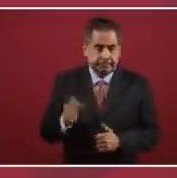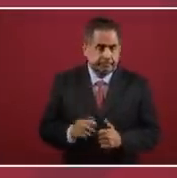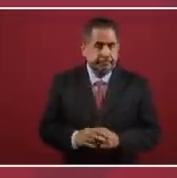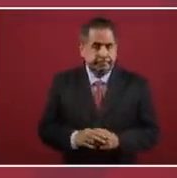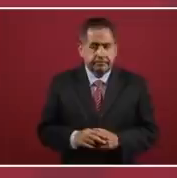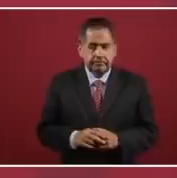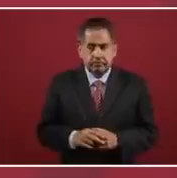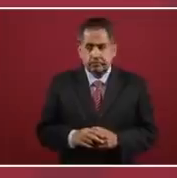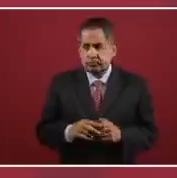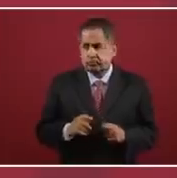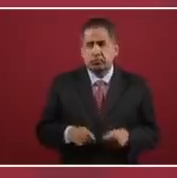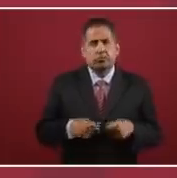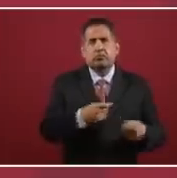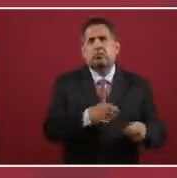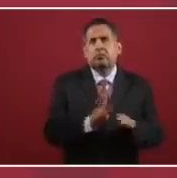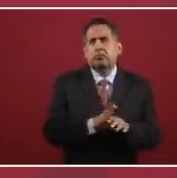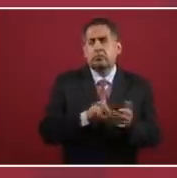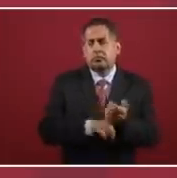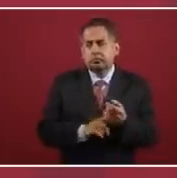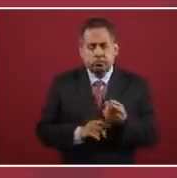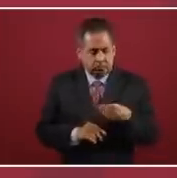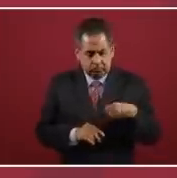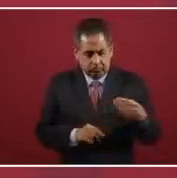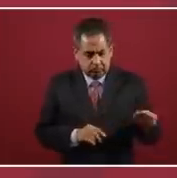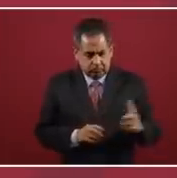pues se entregaron como